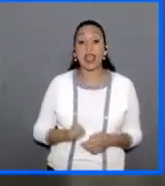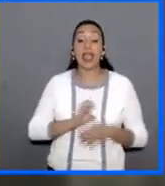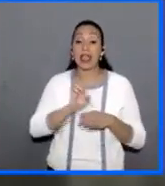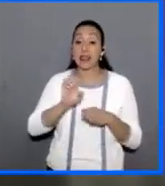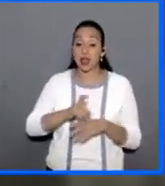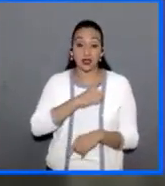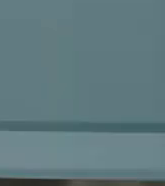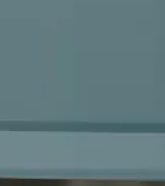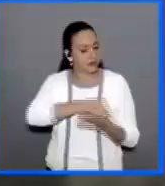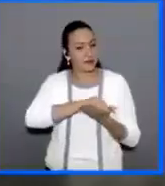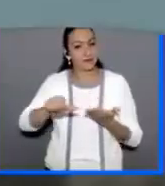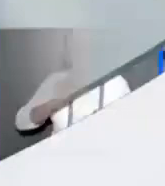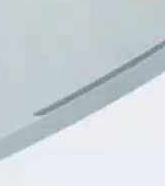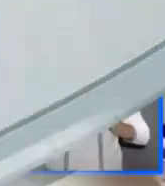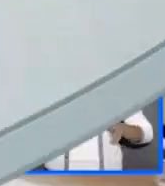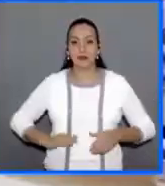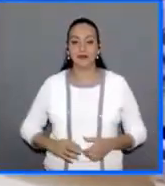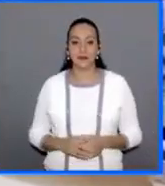inmediato.